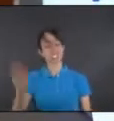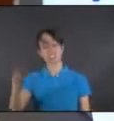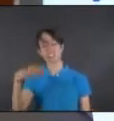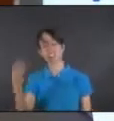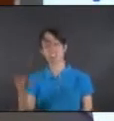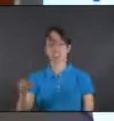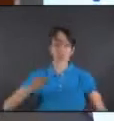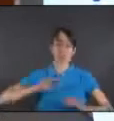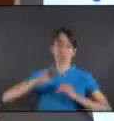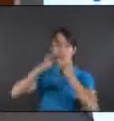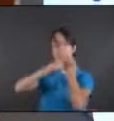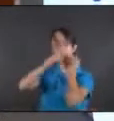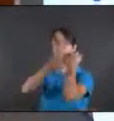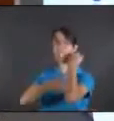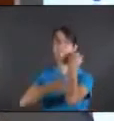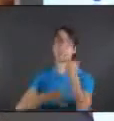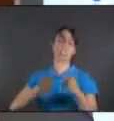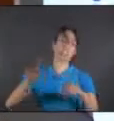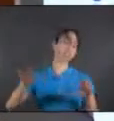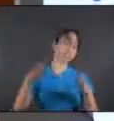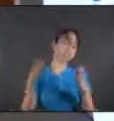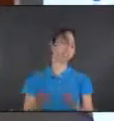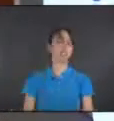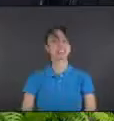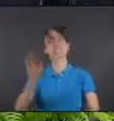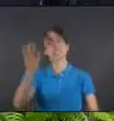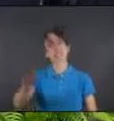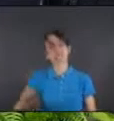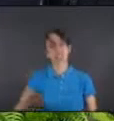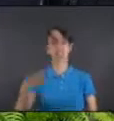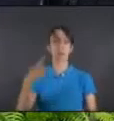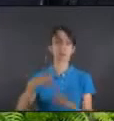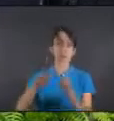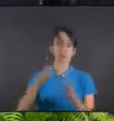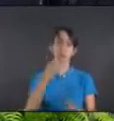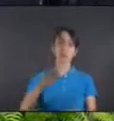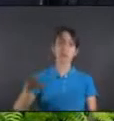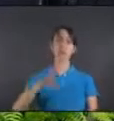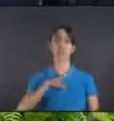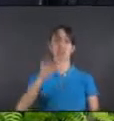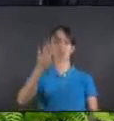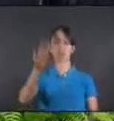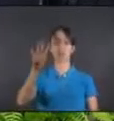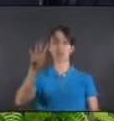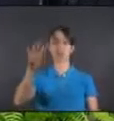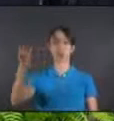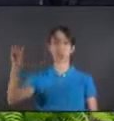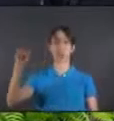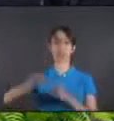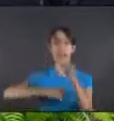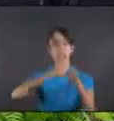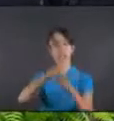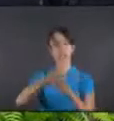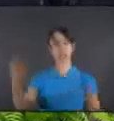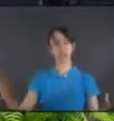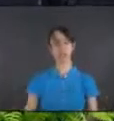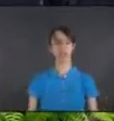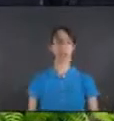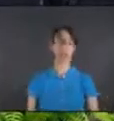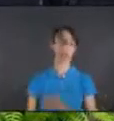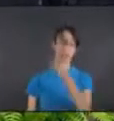Eso me gustaría, que usted viniera un día y me dijera: hermano, fíjese que en el año del reinicio reinicié.